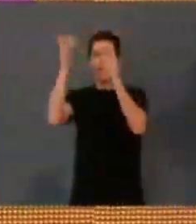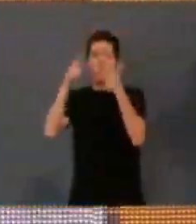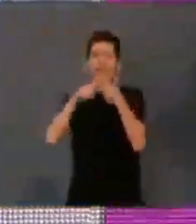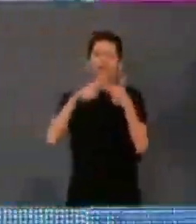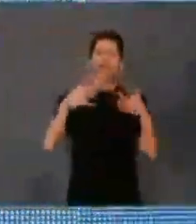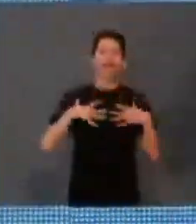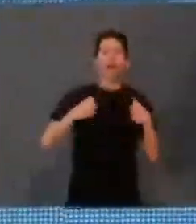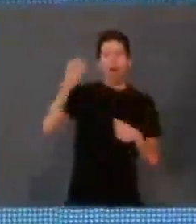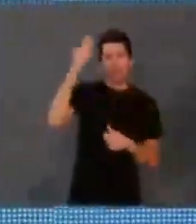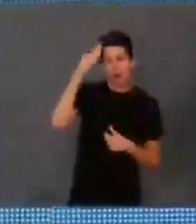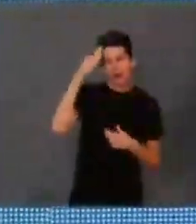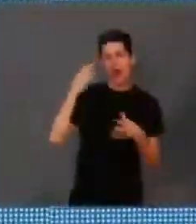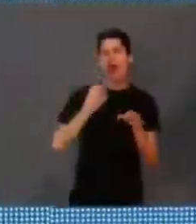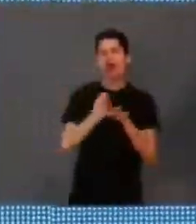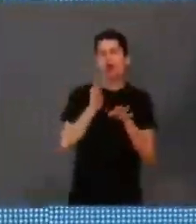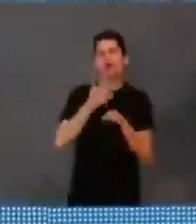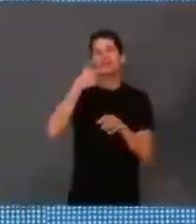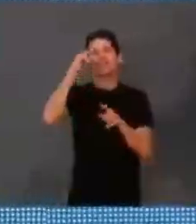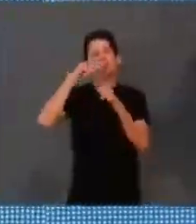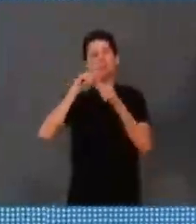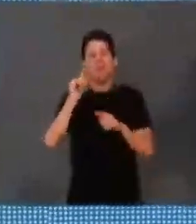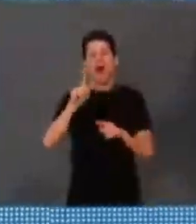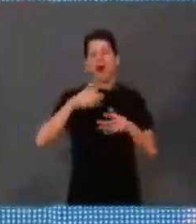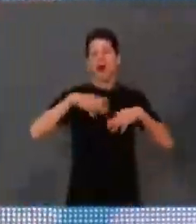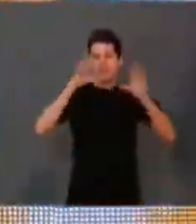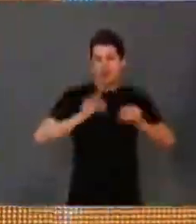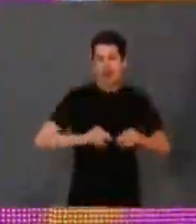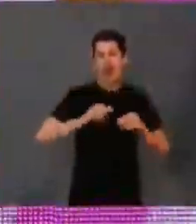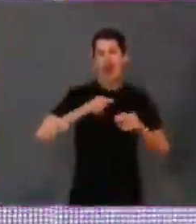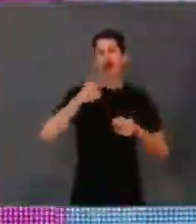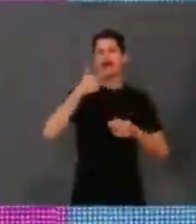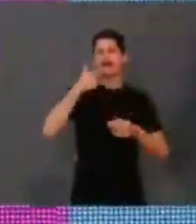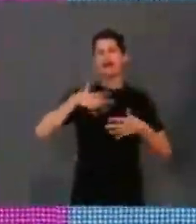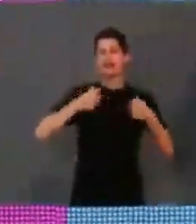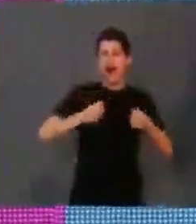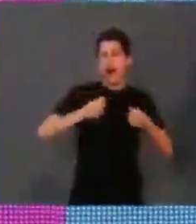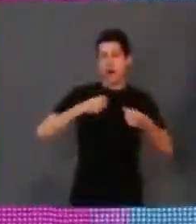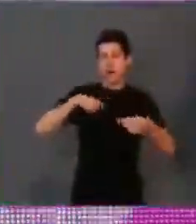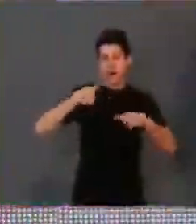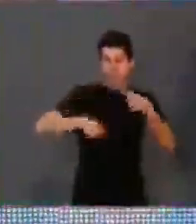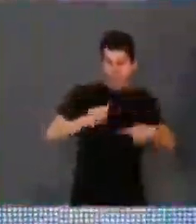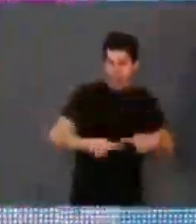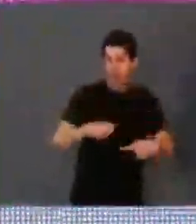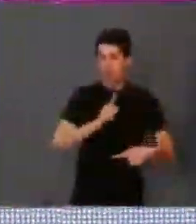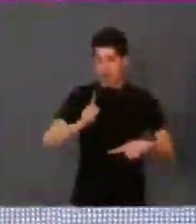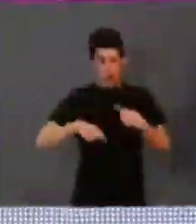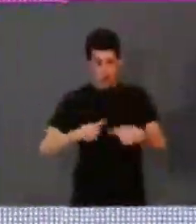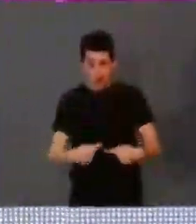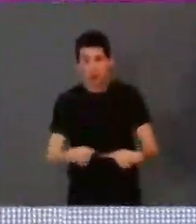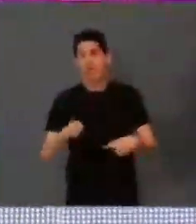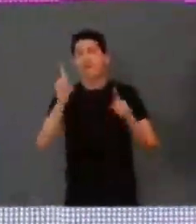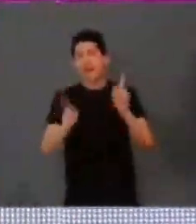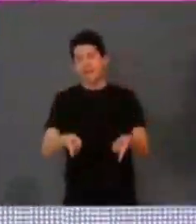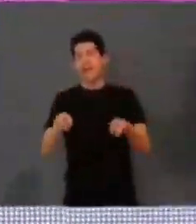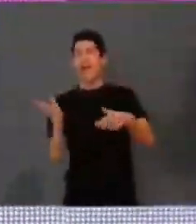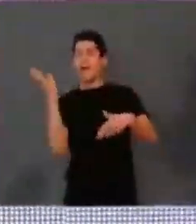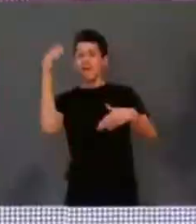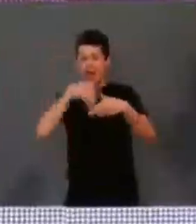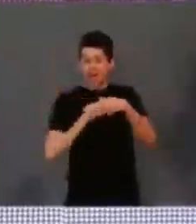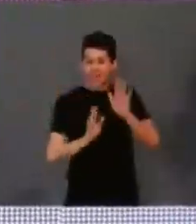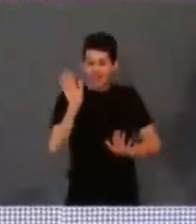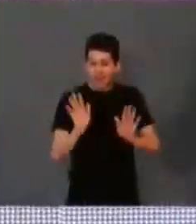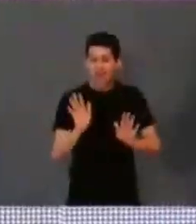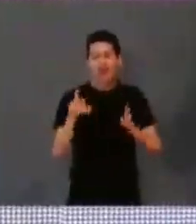educación sexual integral y salud sexual y reproductiva y no reproductiva y participación fueron los ejes que han sido